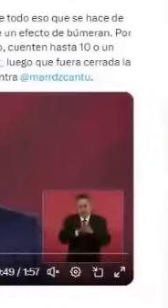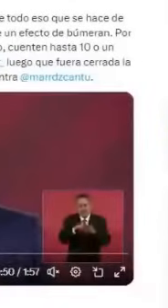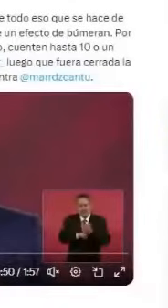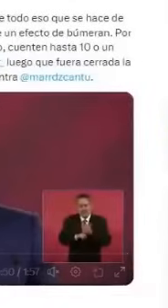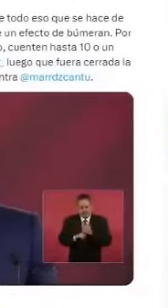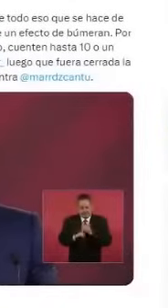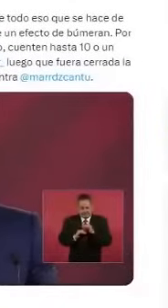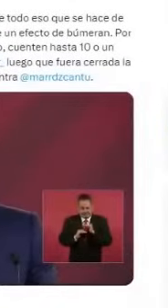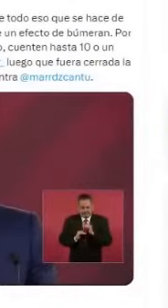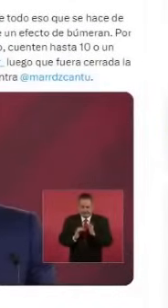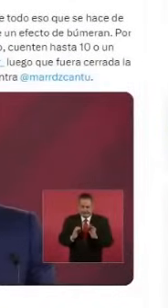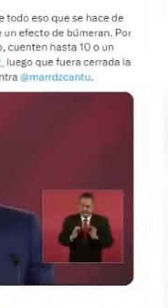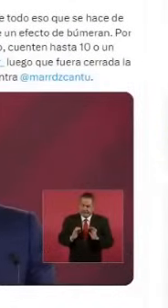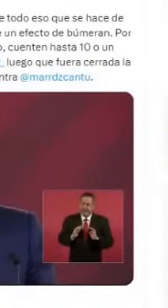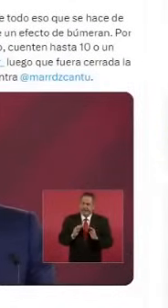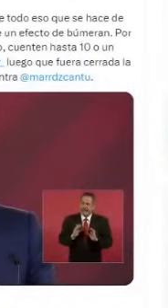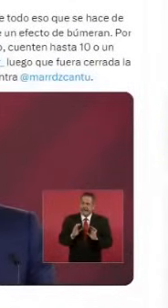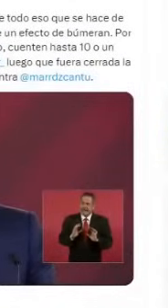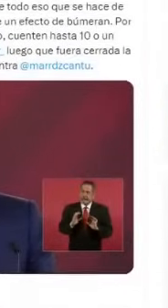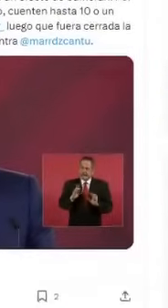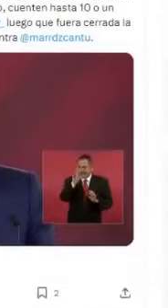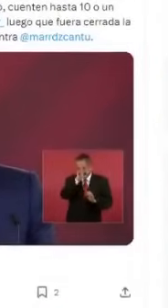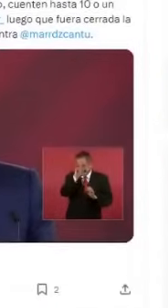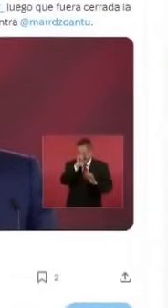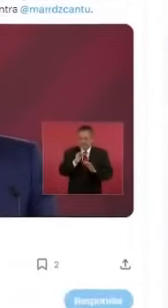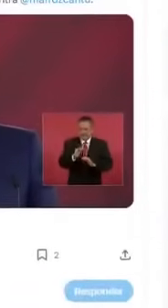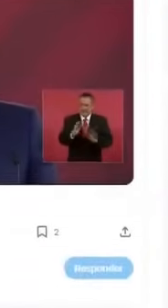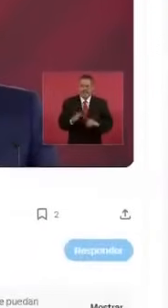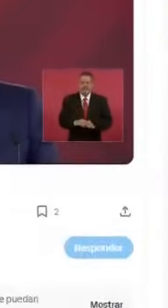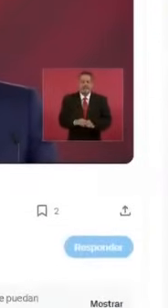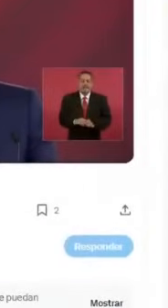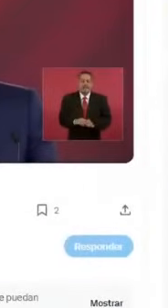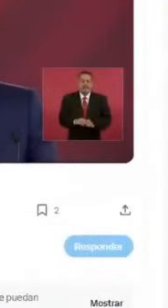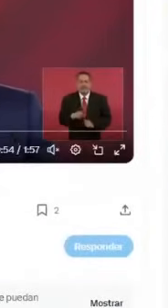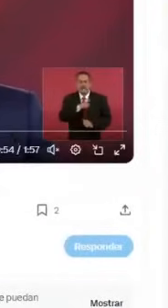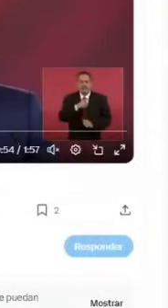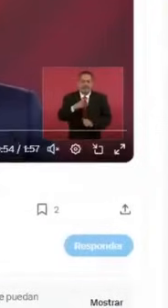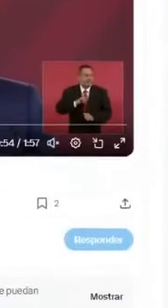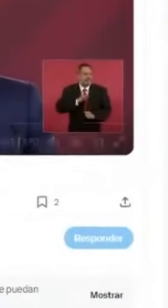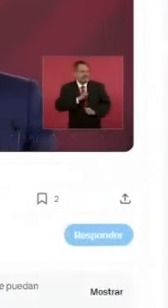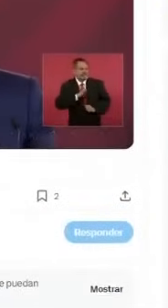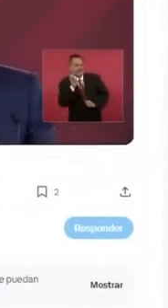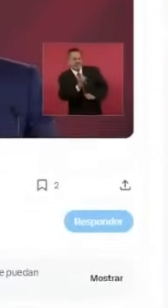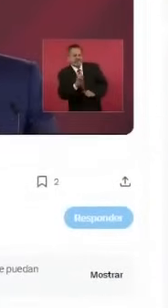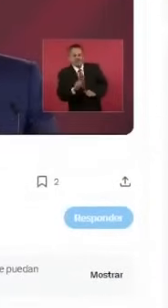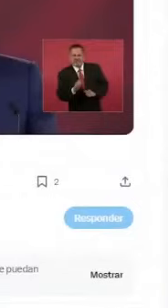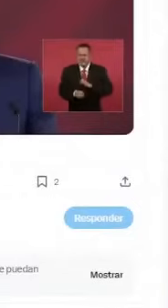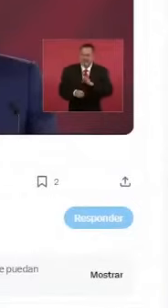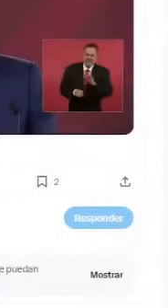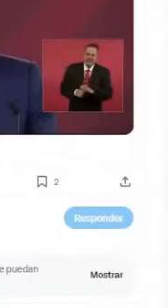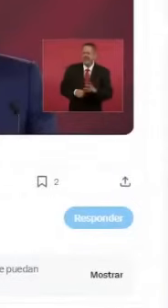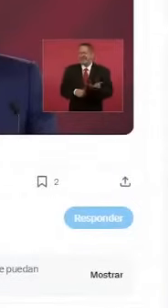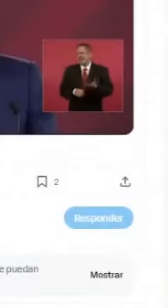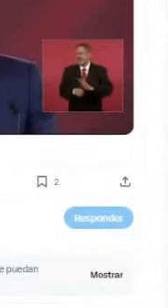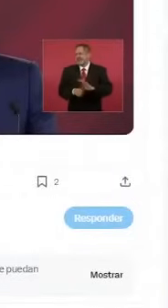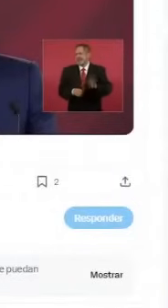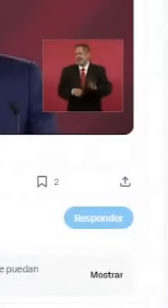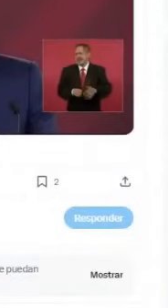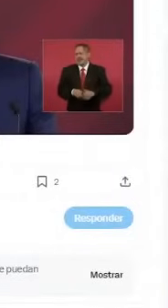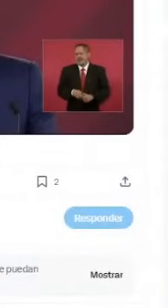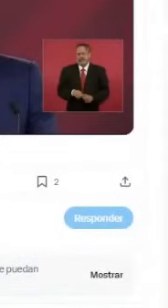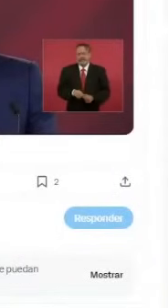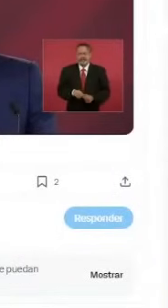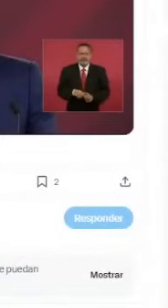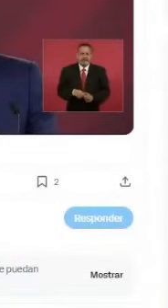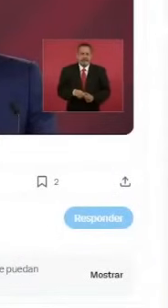que él suspendió su cuenta. Y ahí yo creo, con mucho respeto para Jesús Ramírez Cuevas y la gente